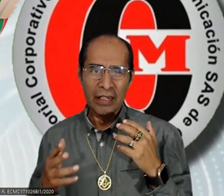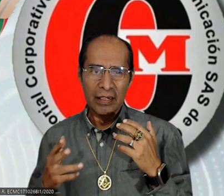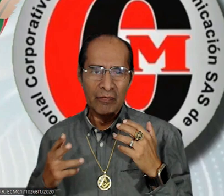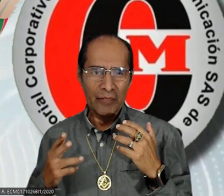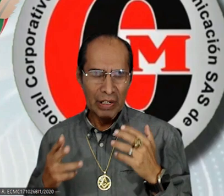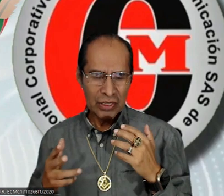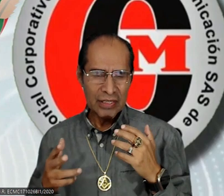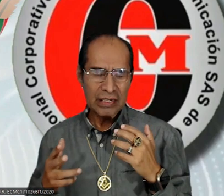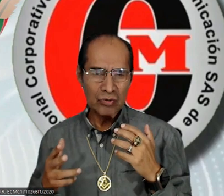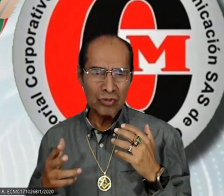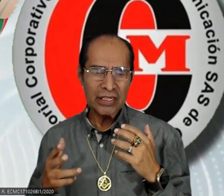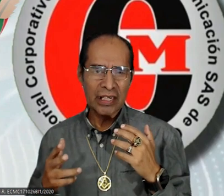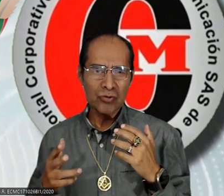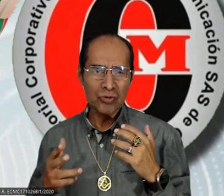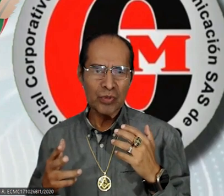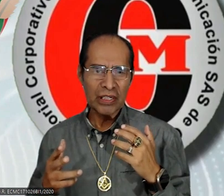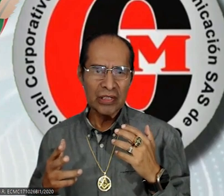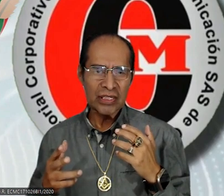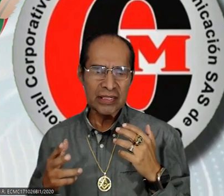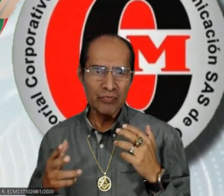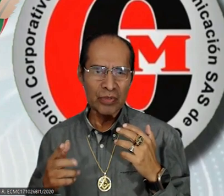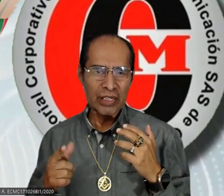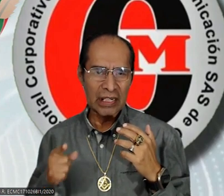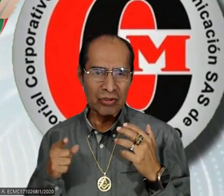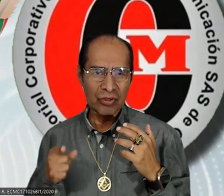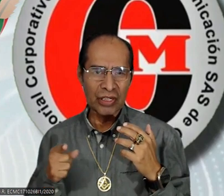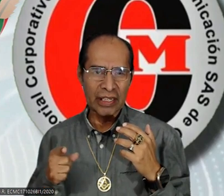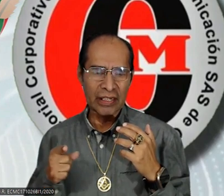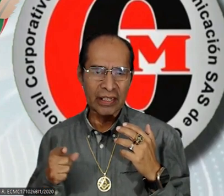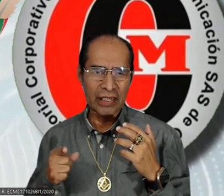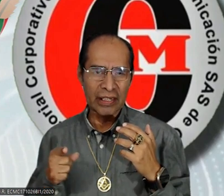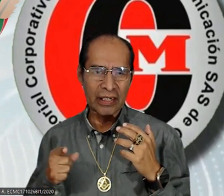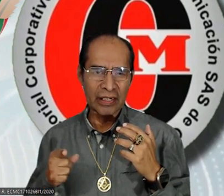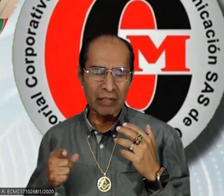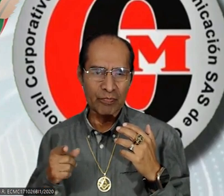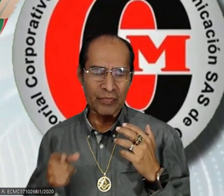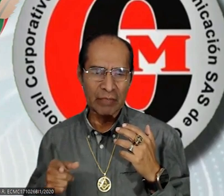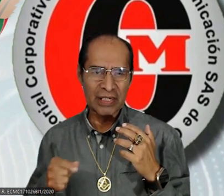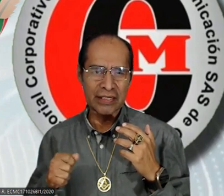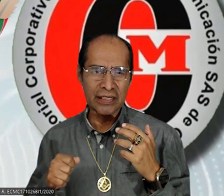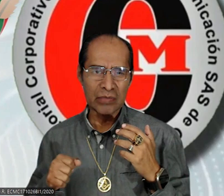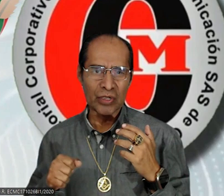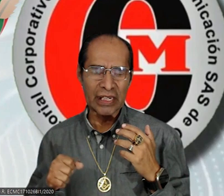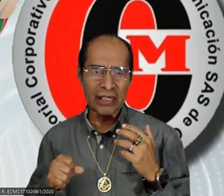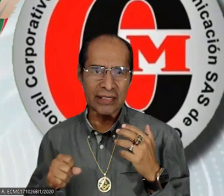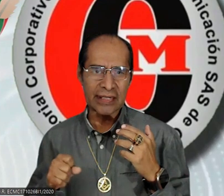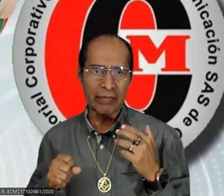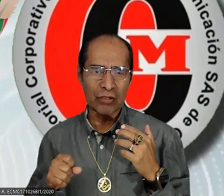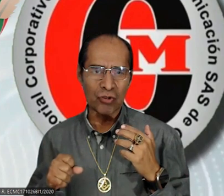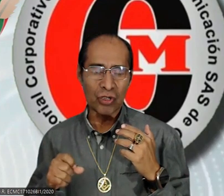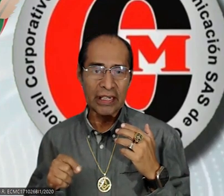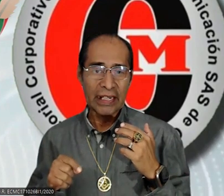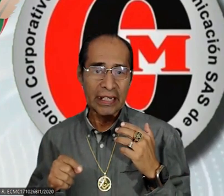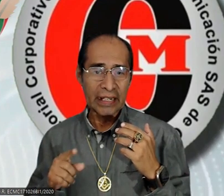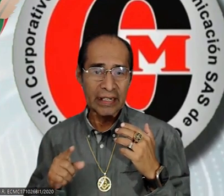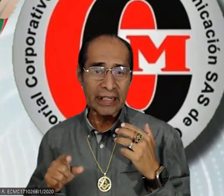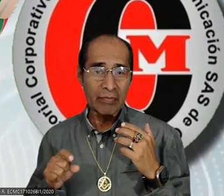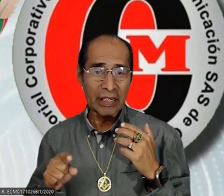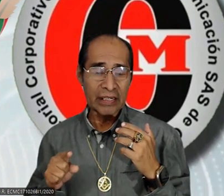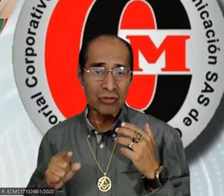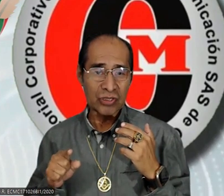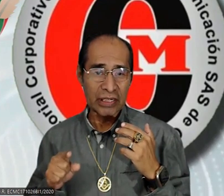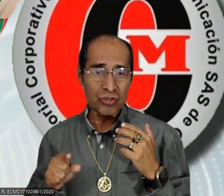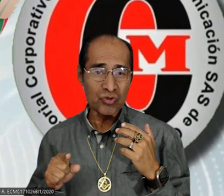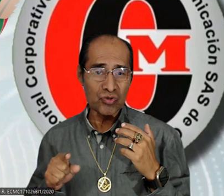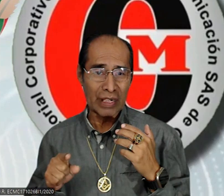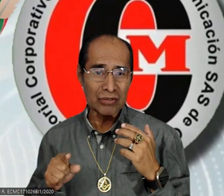sea, vean ustedes algunos videos que se han publicado del presidente Bukele de El Salvador, en el que